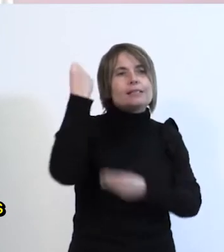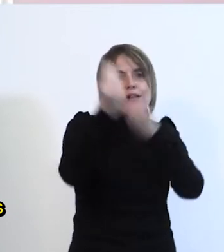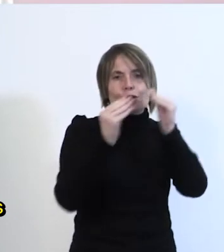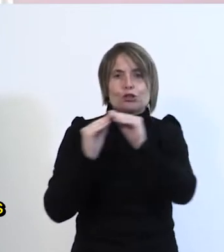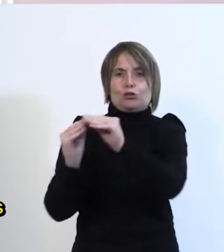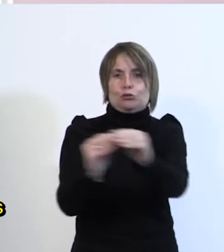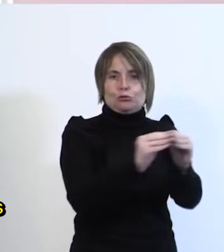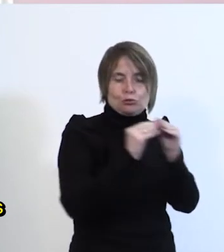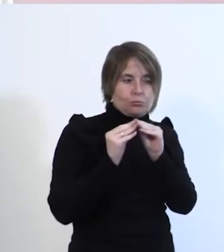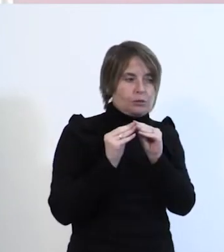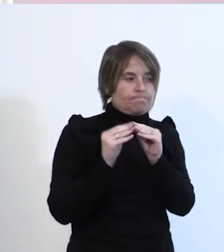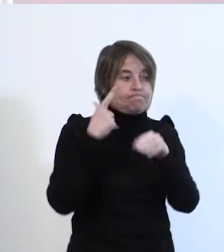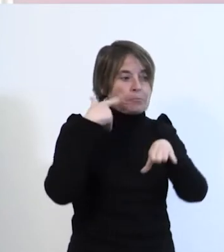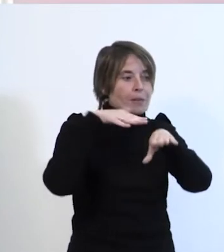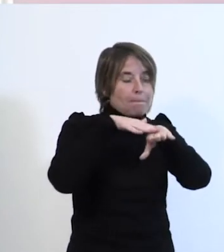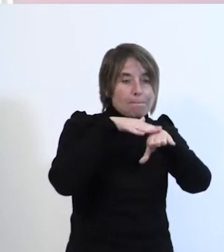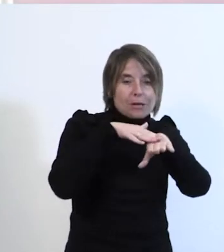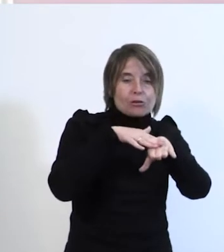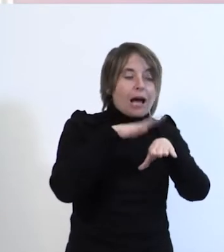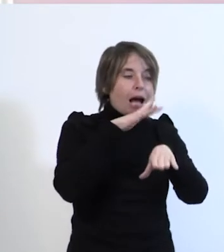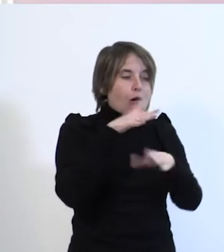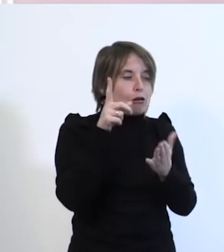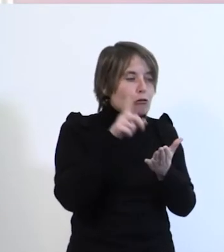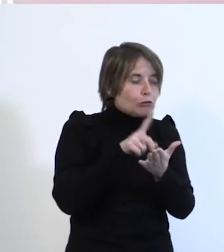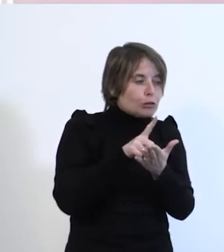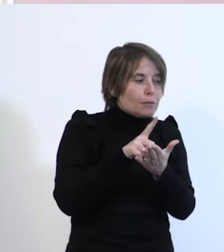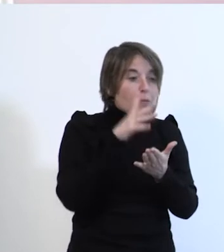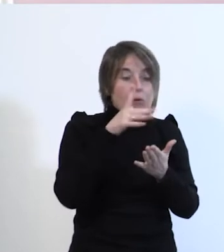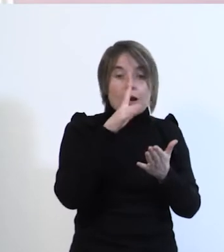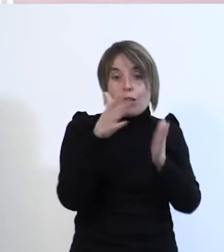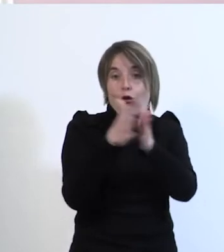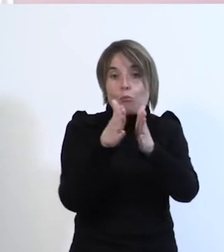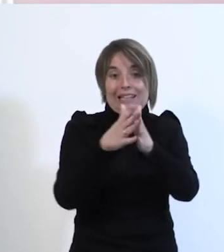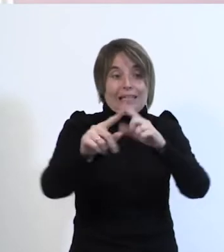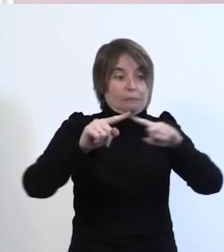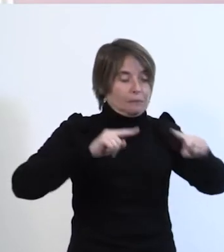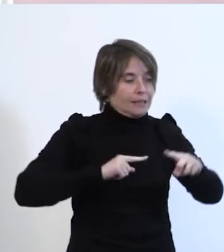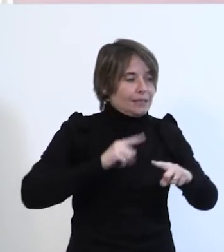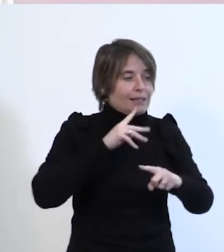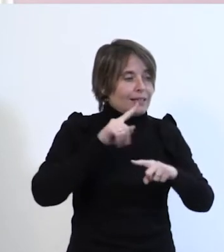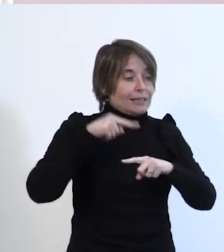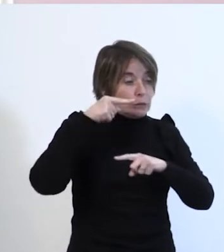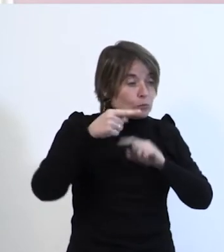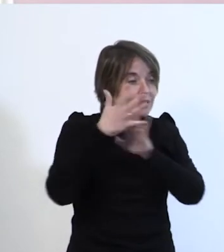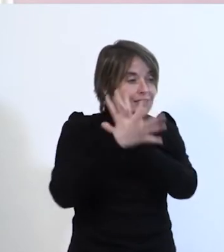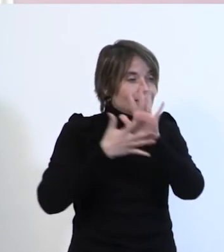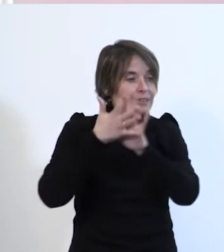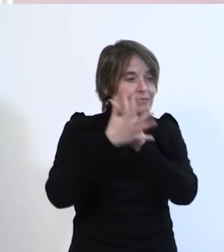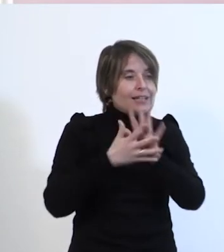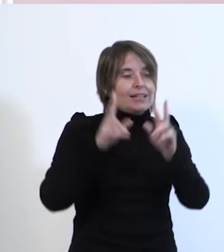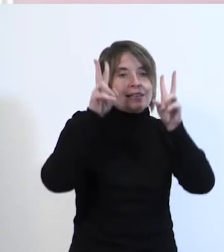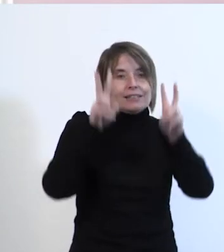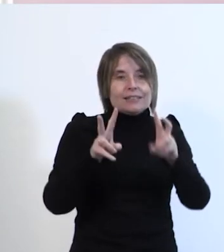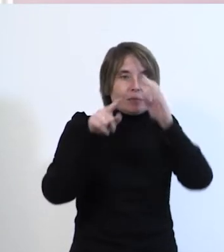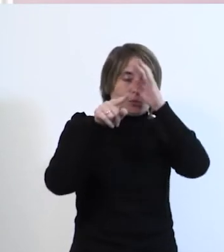todas las reflexiones. Morena, perdona, voy a volver, si no te importa, porque es que lo ha mandado justo una compañera. Después de hablarte yo